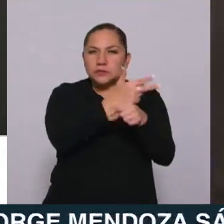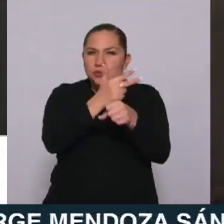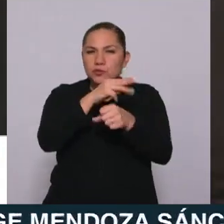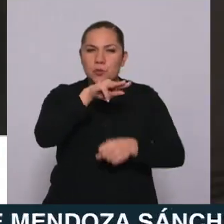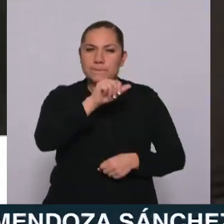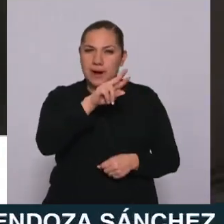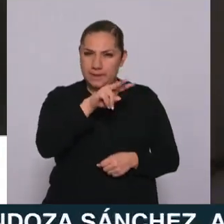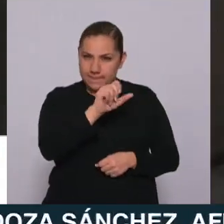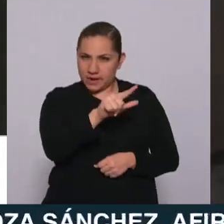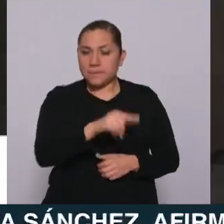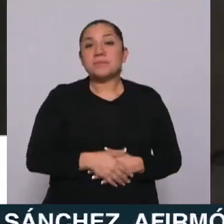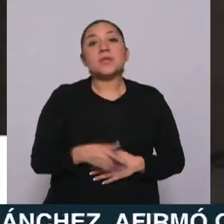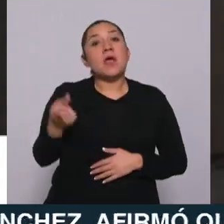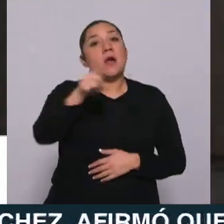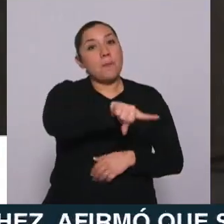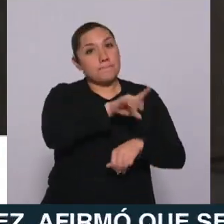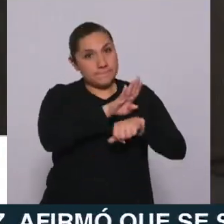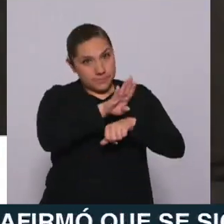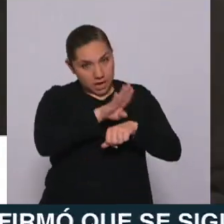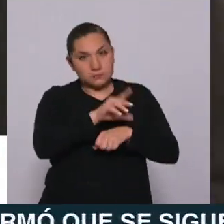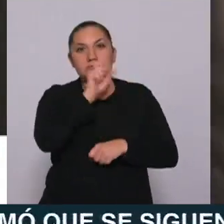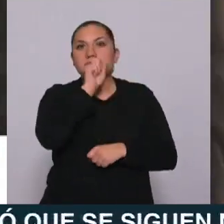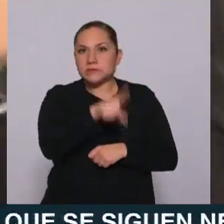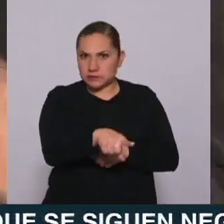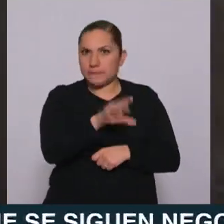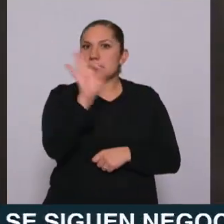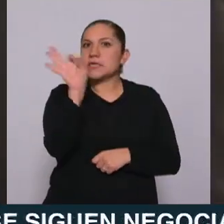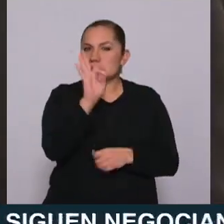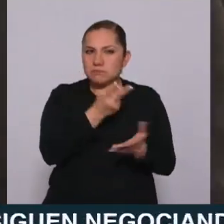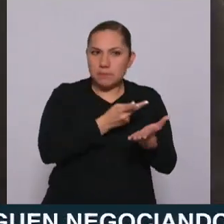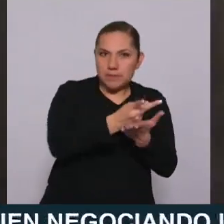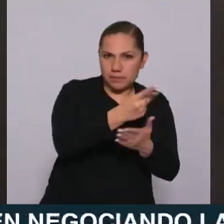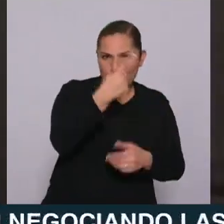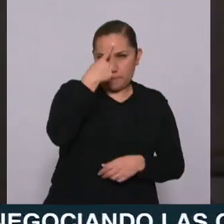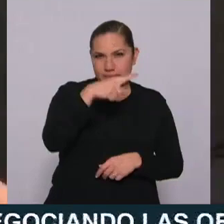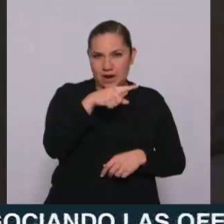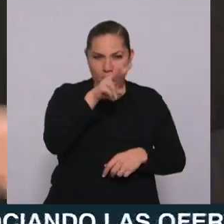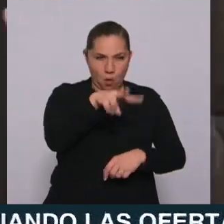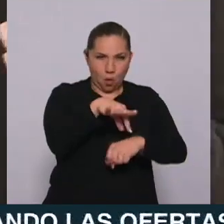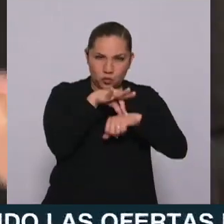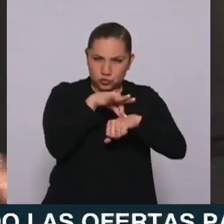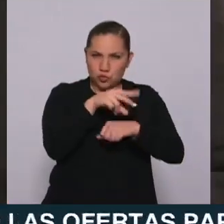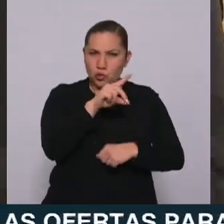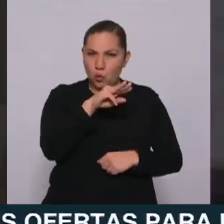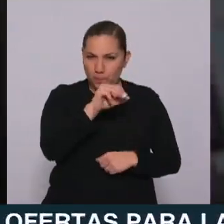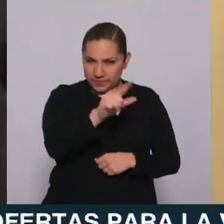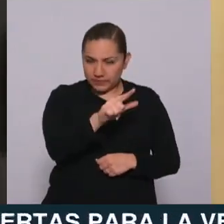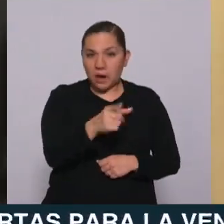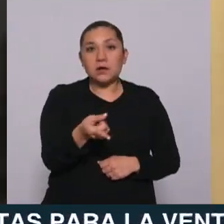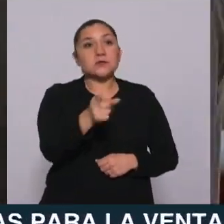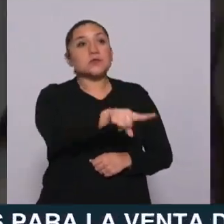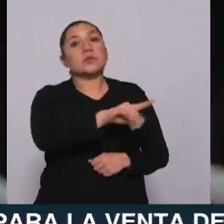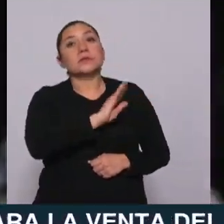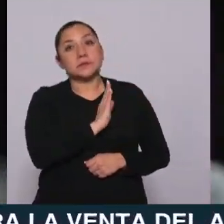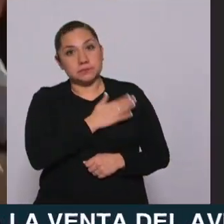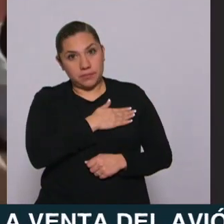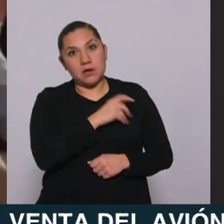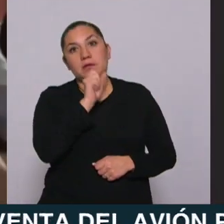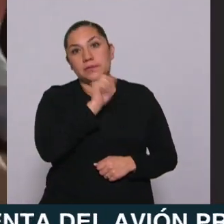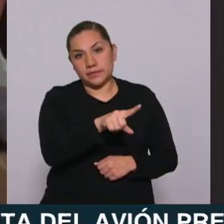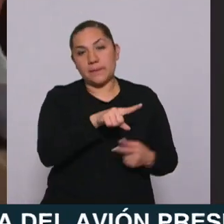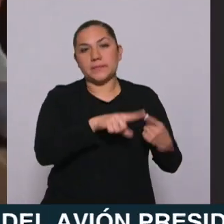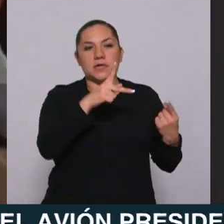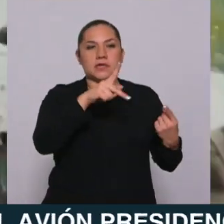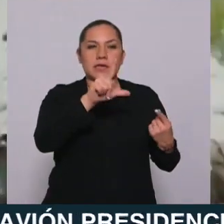está nominado con un documental, Al filo de la democracia. España tiene en realidad 3 nominaciones: Mejor Película Animada, Klaus; Mejor